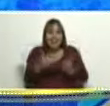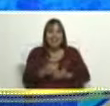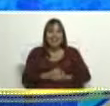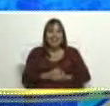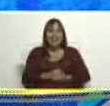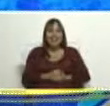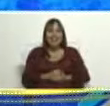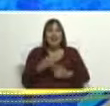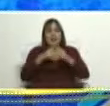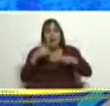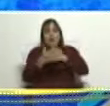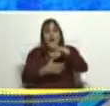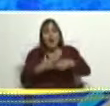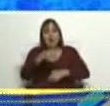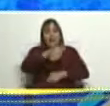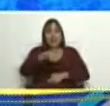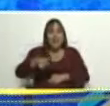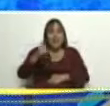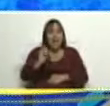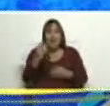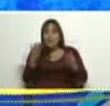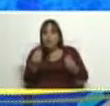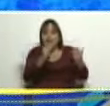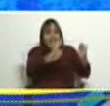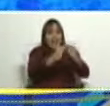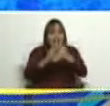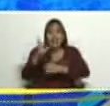Pero es un problema que la gente tiene en muchas casas.